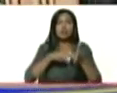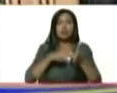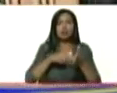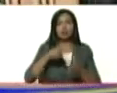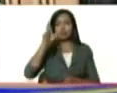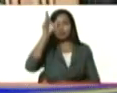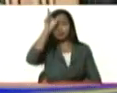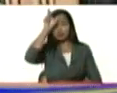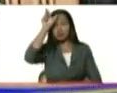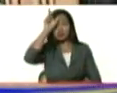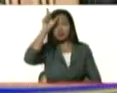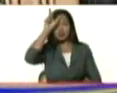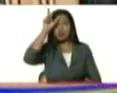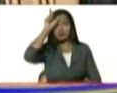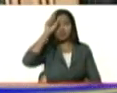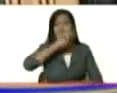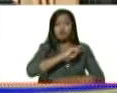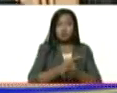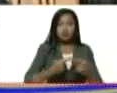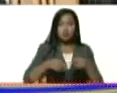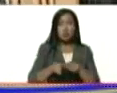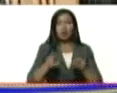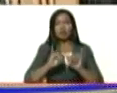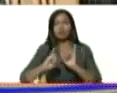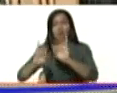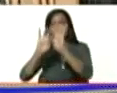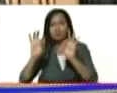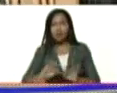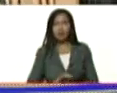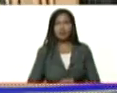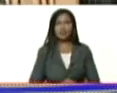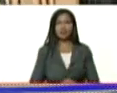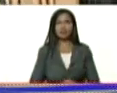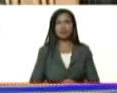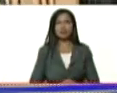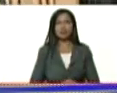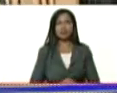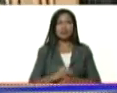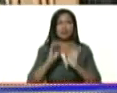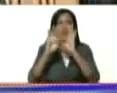Turquía, potencias medias emergentes que tienen un peso